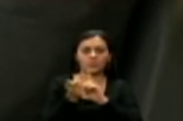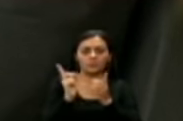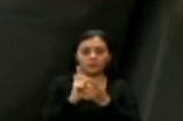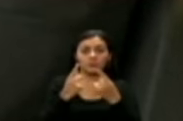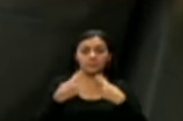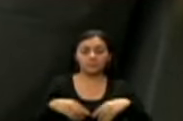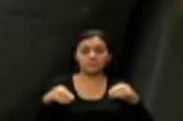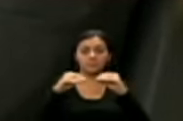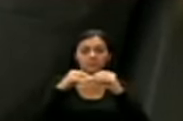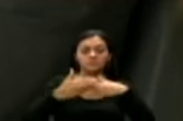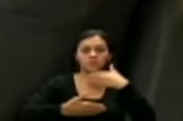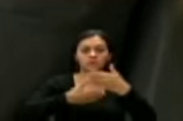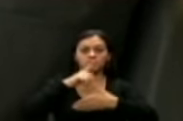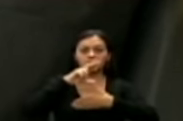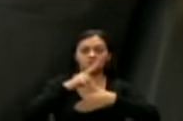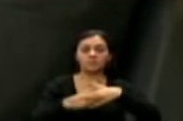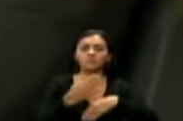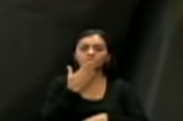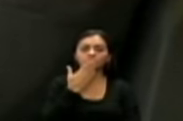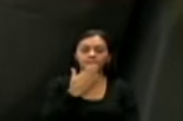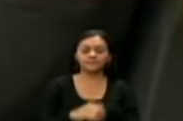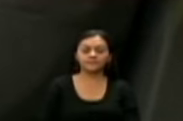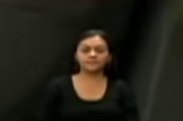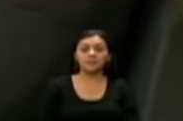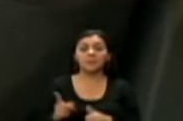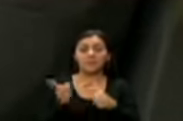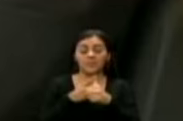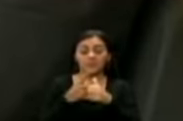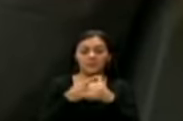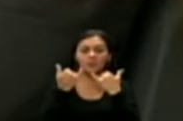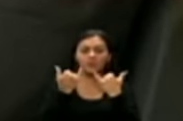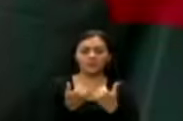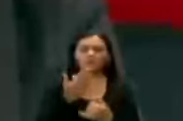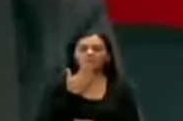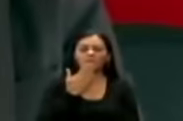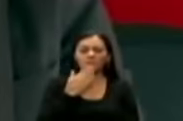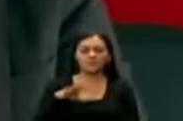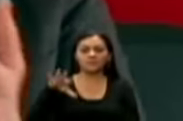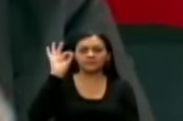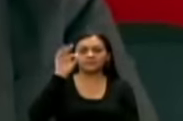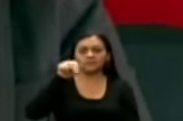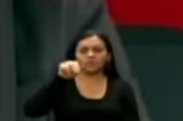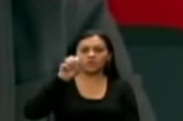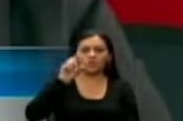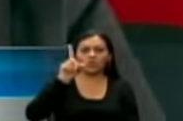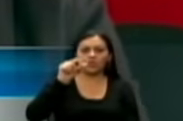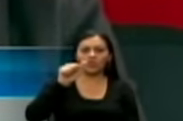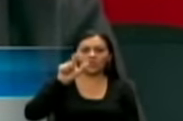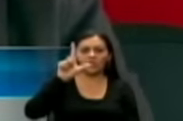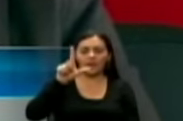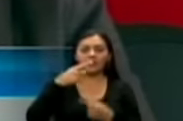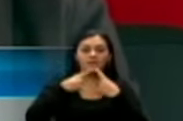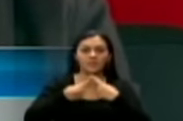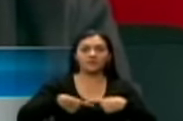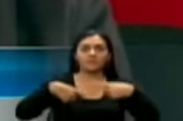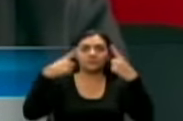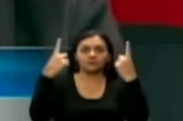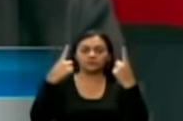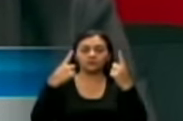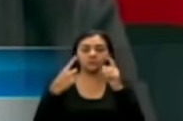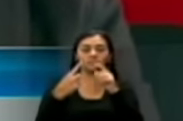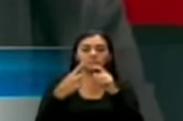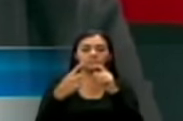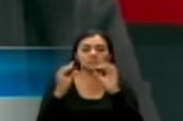y en los procesos de América Latina. Sí, en primer lugar, nosotros a través de Nodal estamos difundiendo justamente el encuentro, transmitiéndolo en